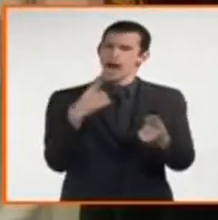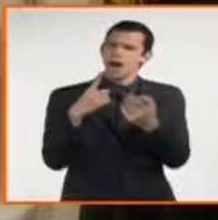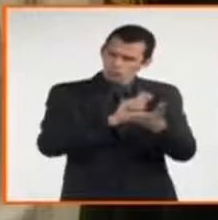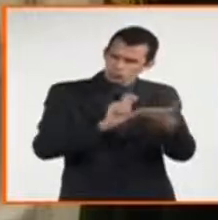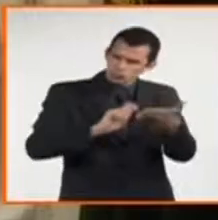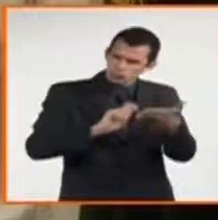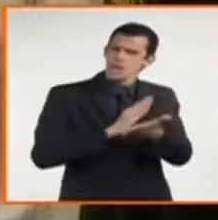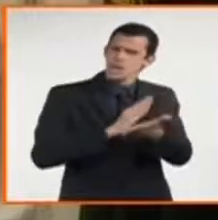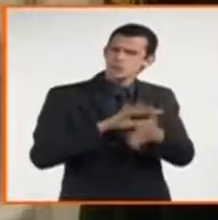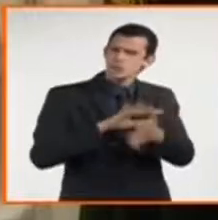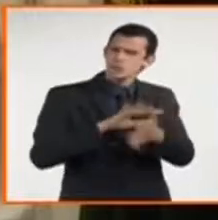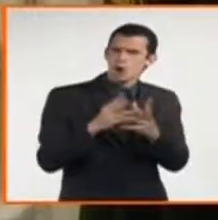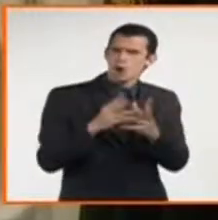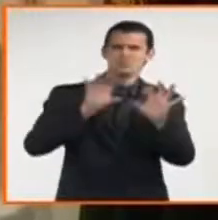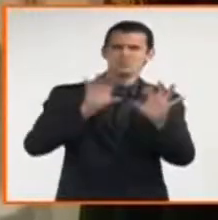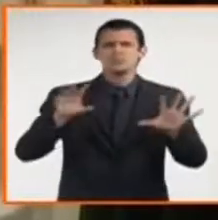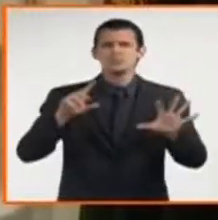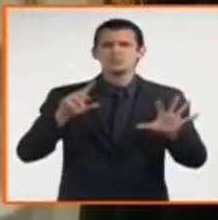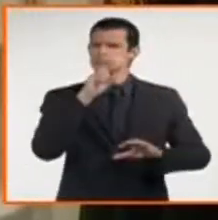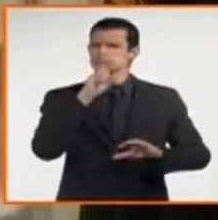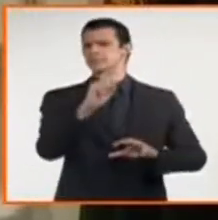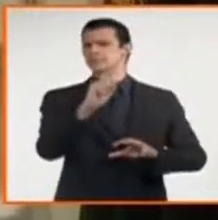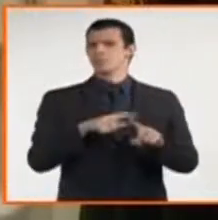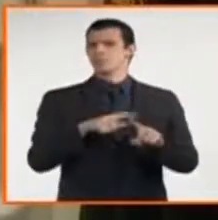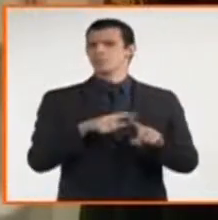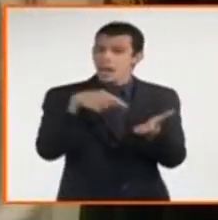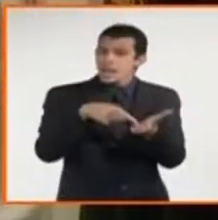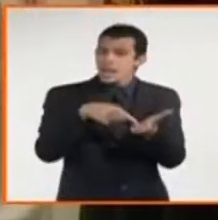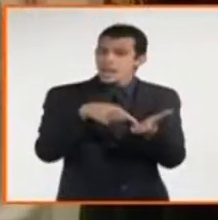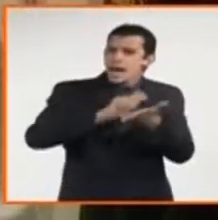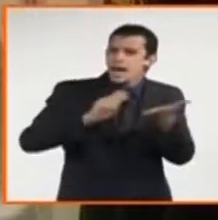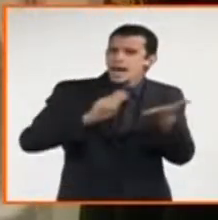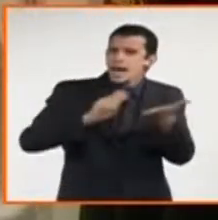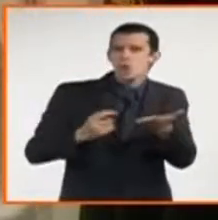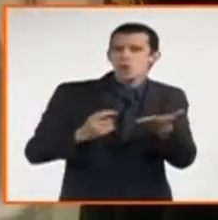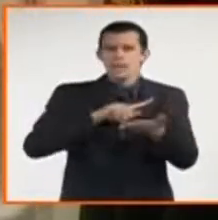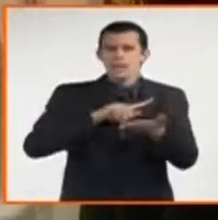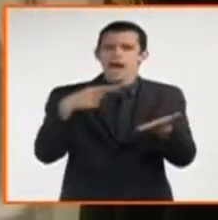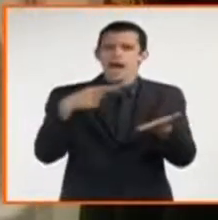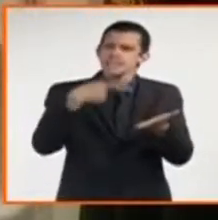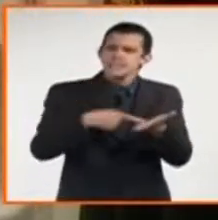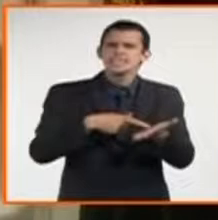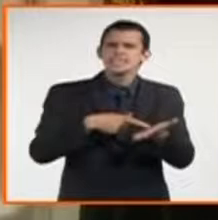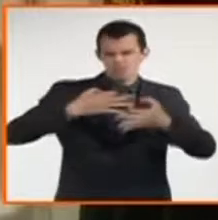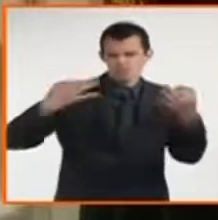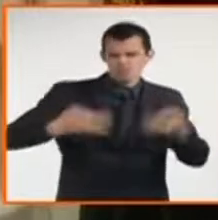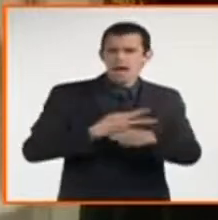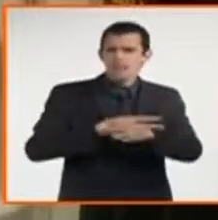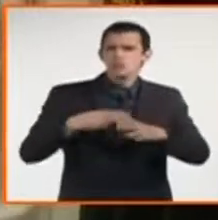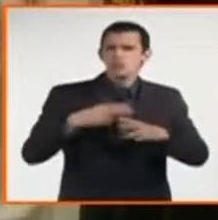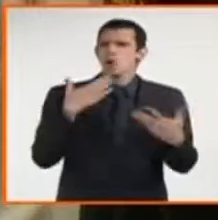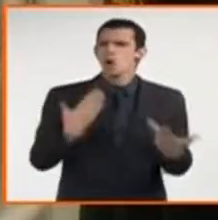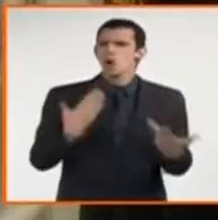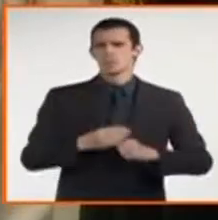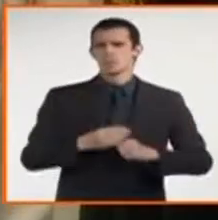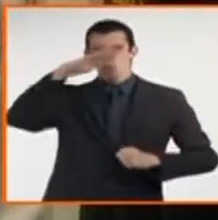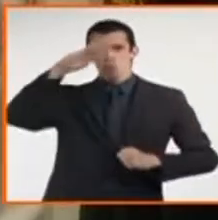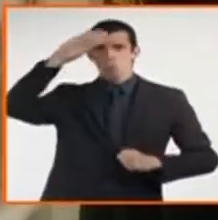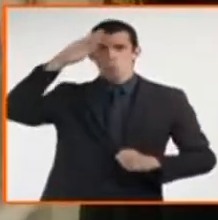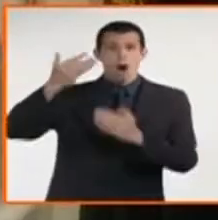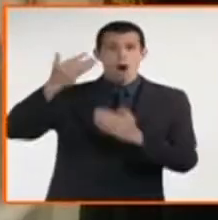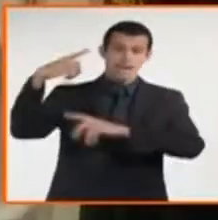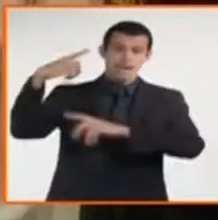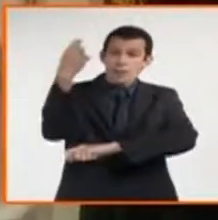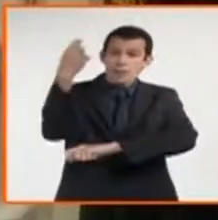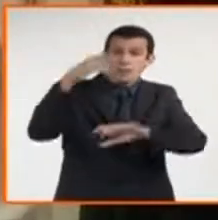y habían denunciado también, habían hecho obras contrarias a ese pensamiento, porque era también un pensamiento